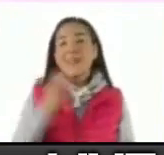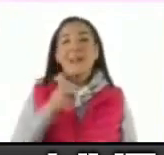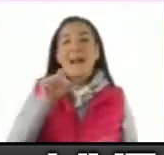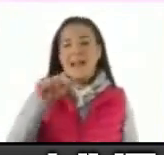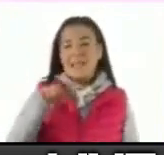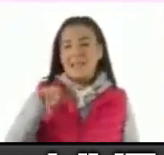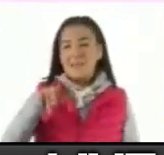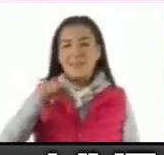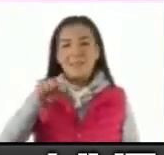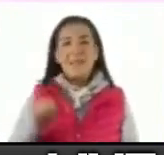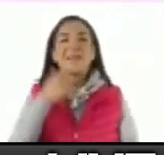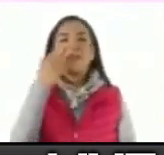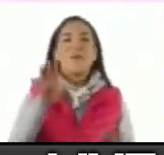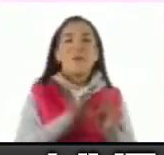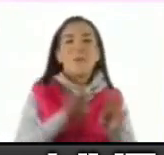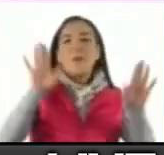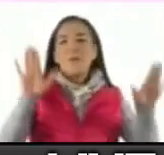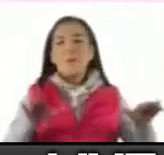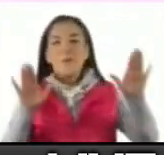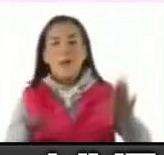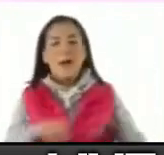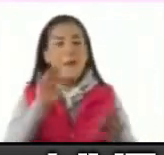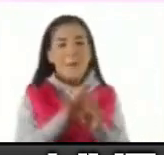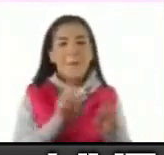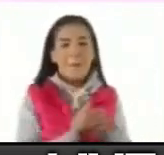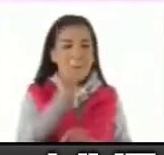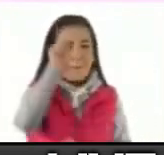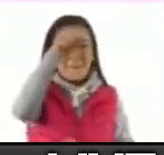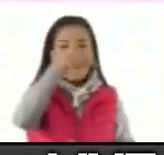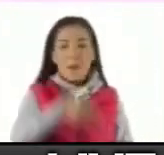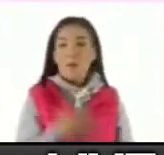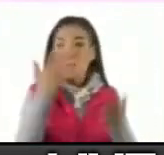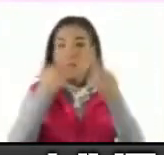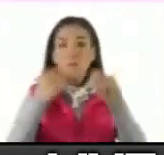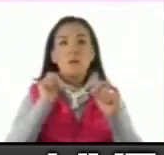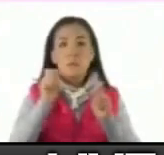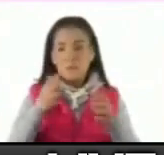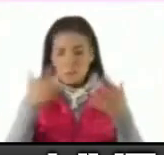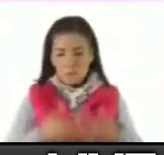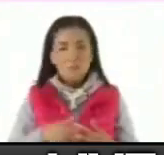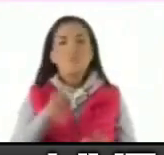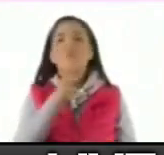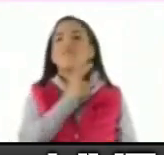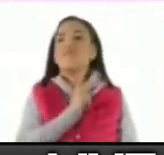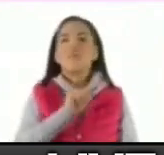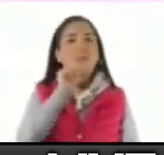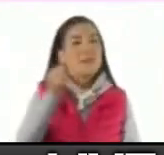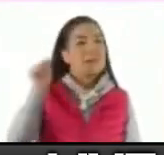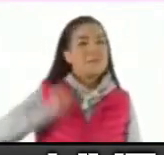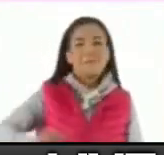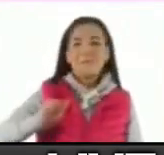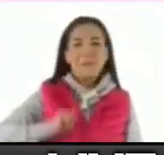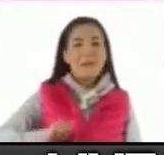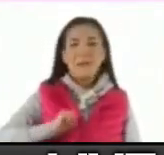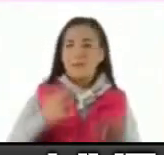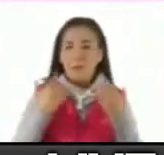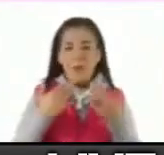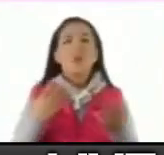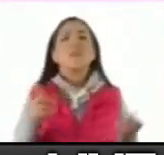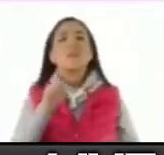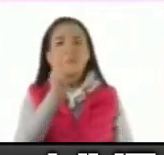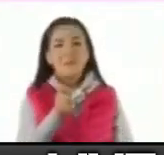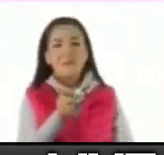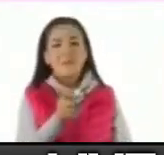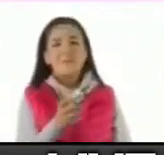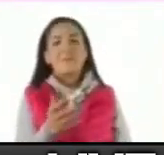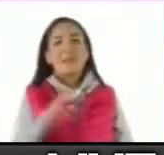tantos intentos que elaboraron un cohete. Recuerden que no había combustibles derivados del petróleo, así que lo más que podían transportar era